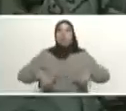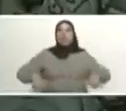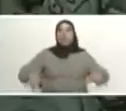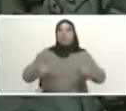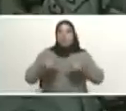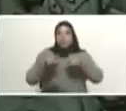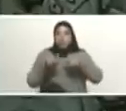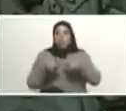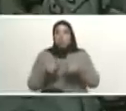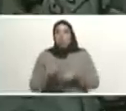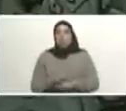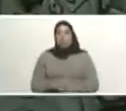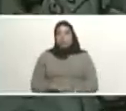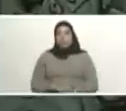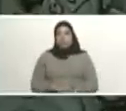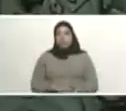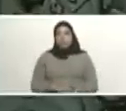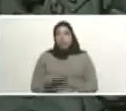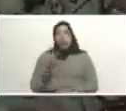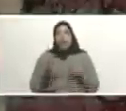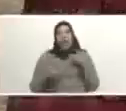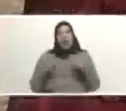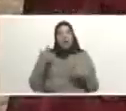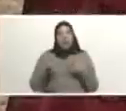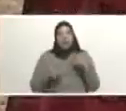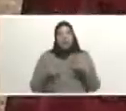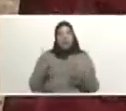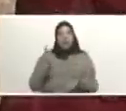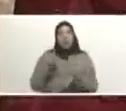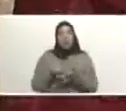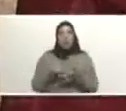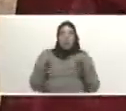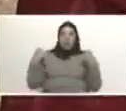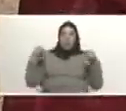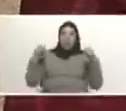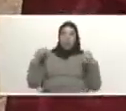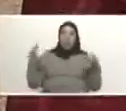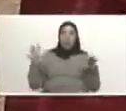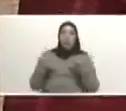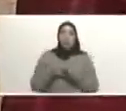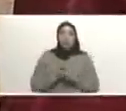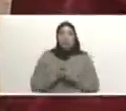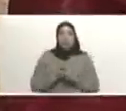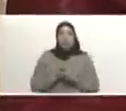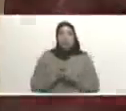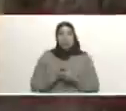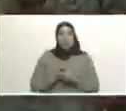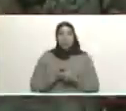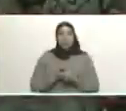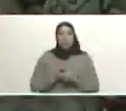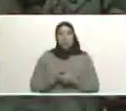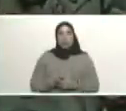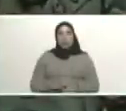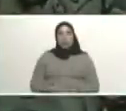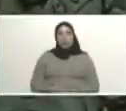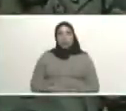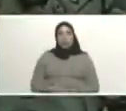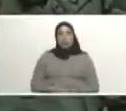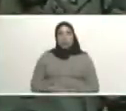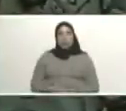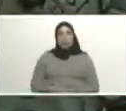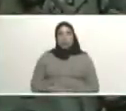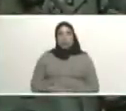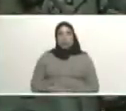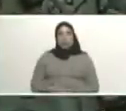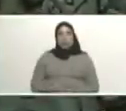y para hacer valer la doctrina de la unión cívico-militar.